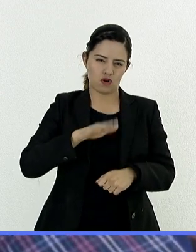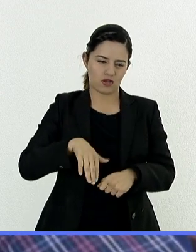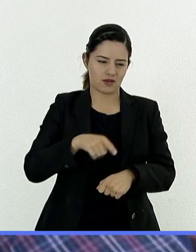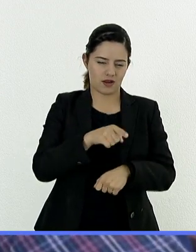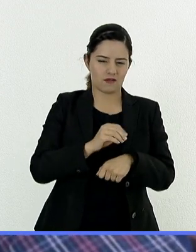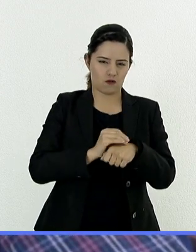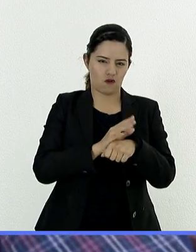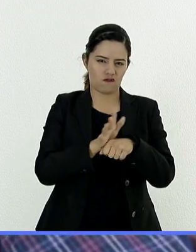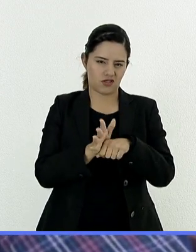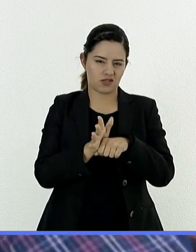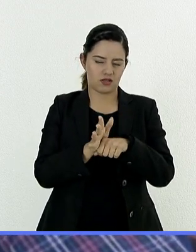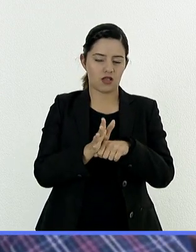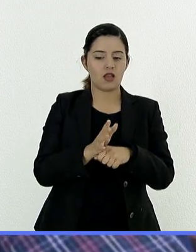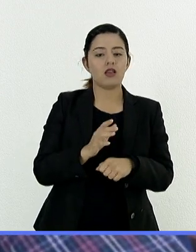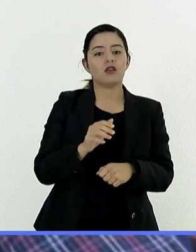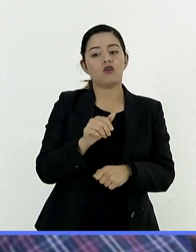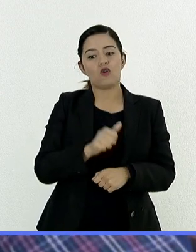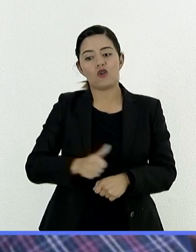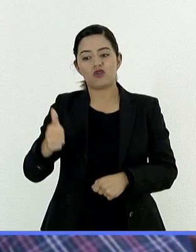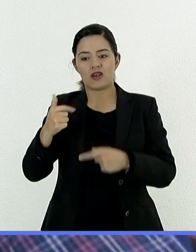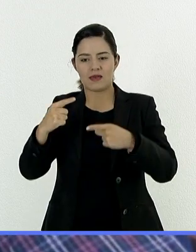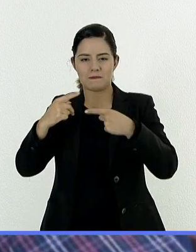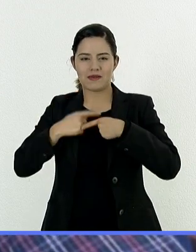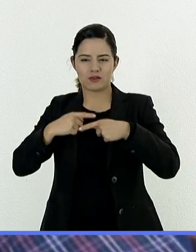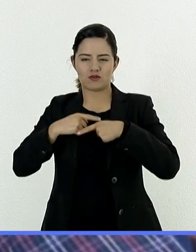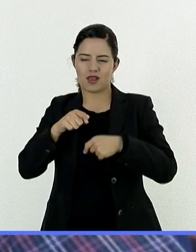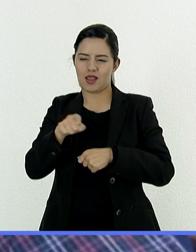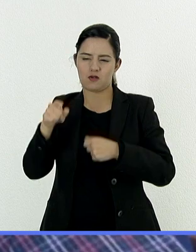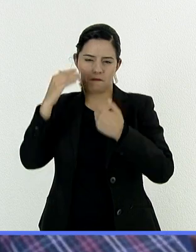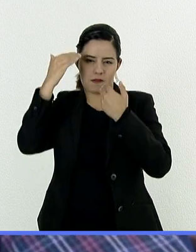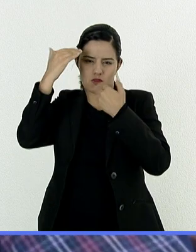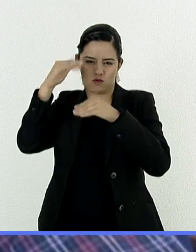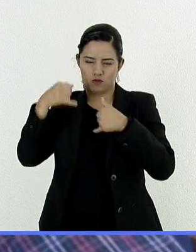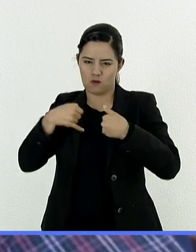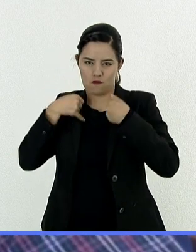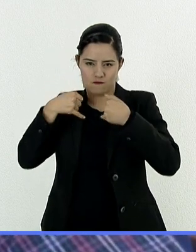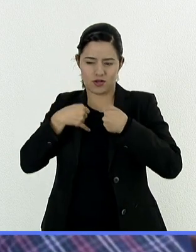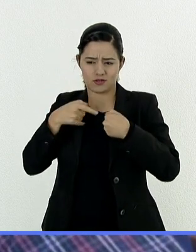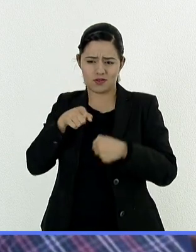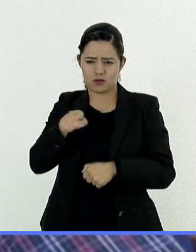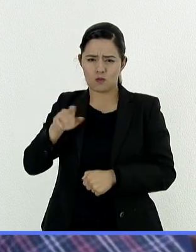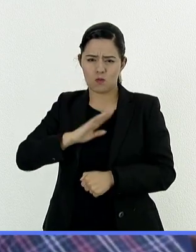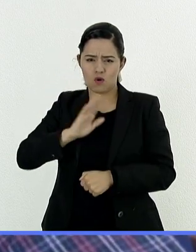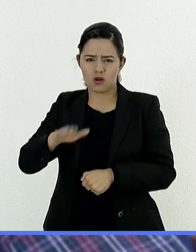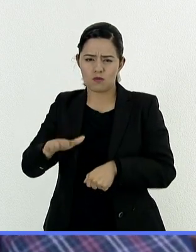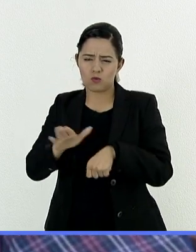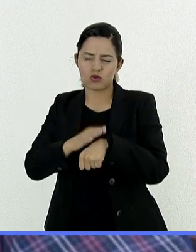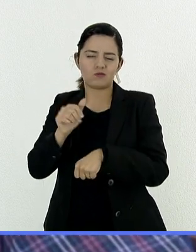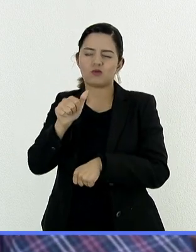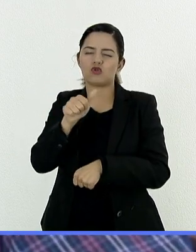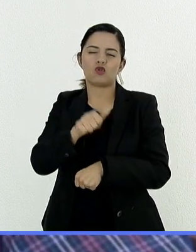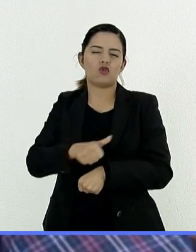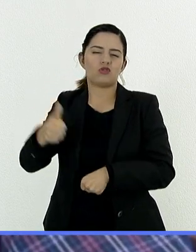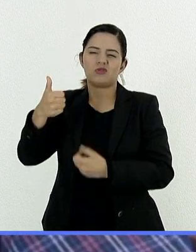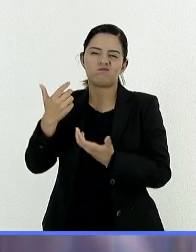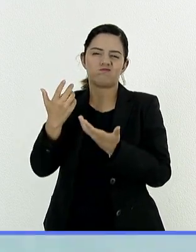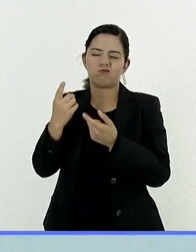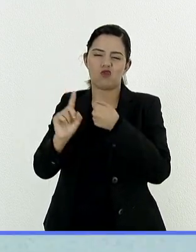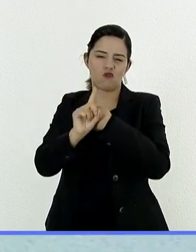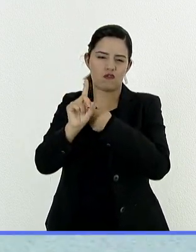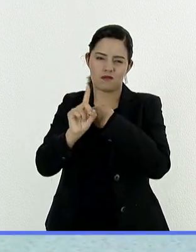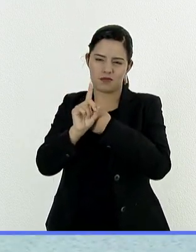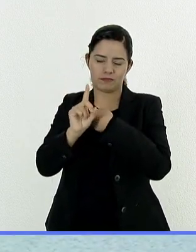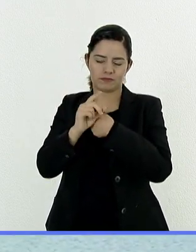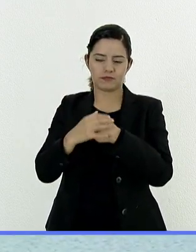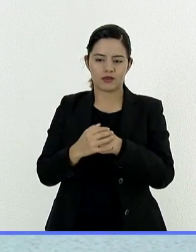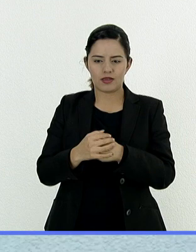y adultos mayores que fallecieron por otras causas no relacionadas a la covid 19 en el estudio se